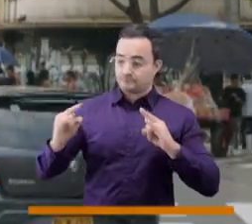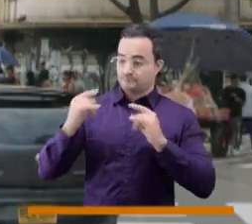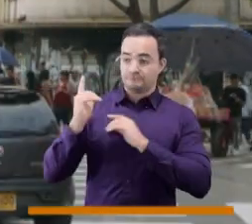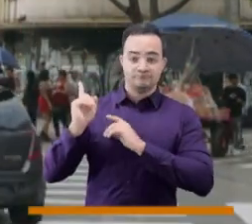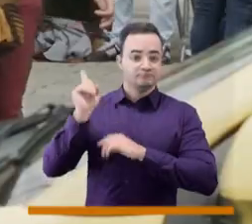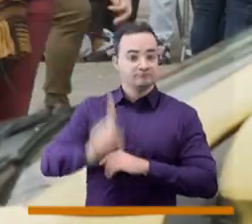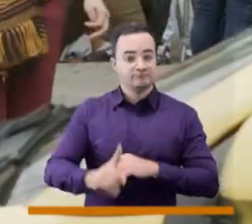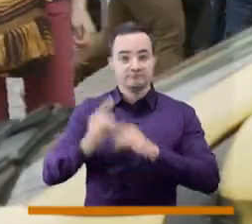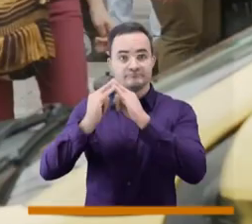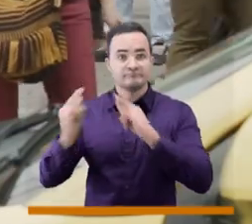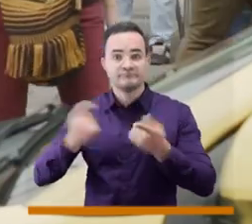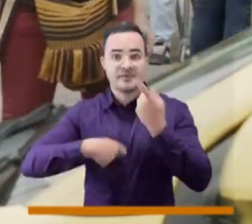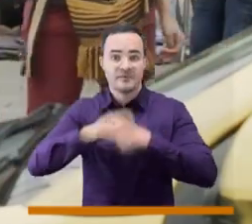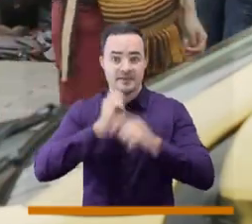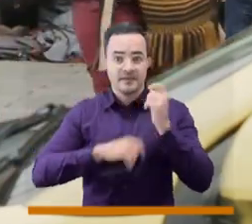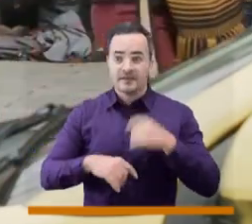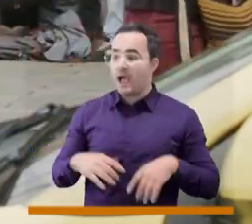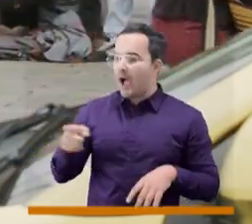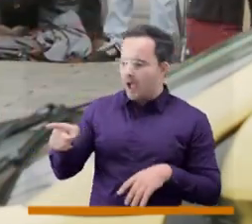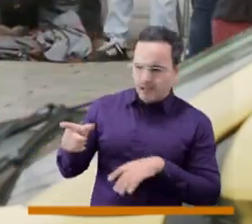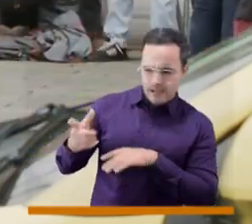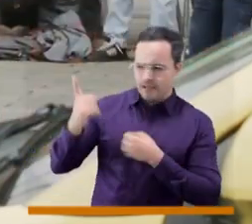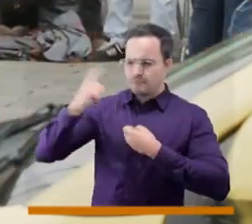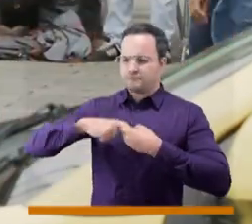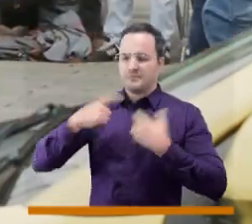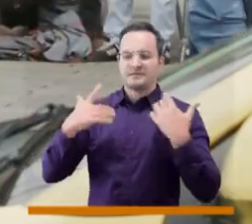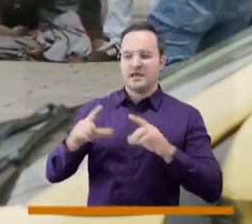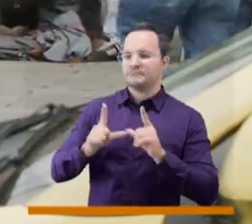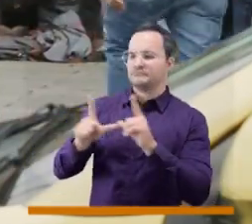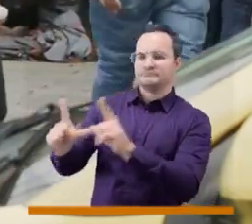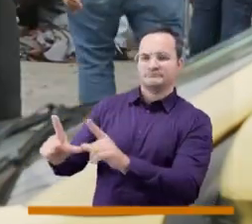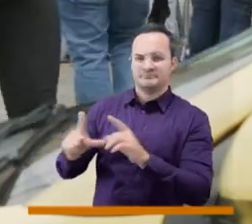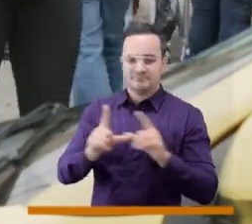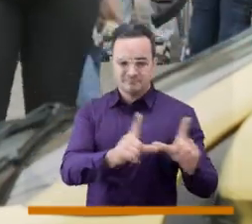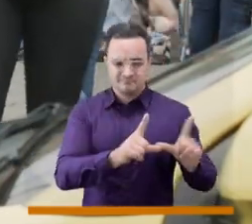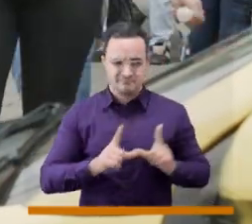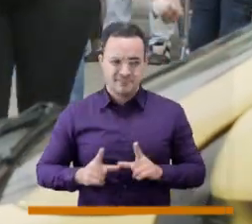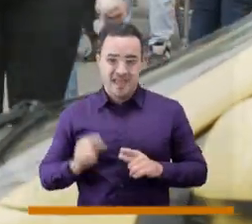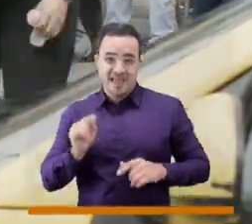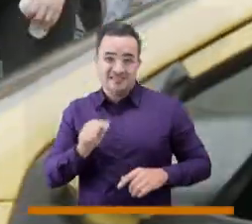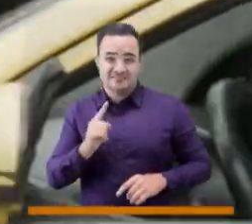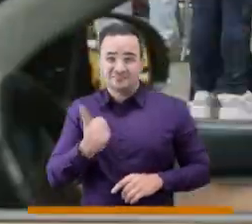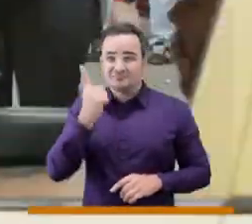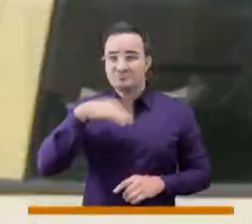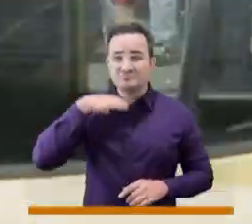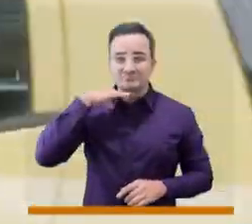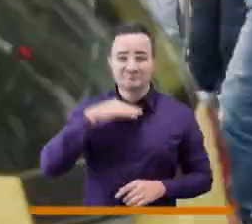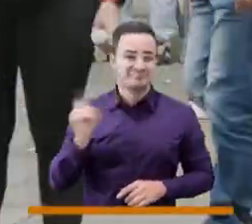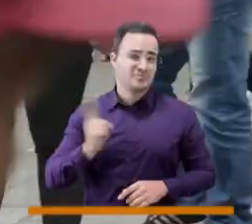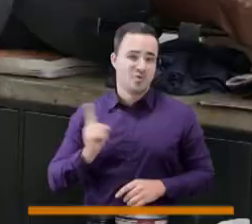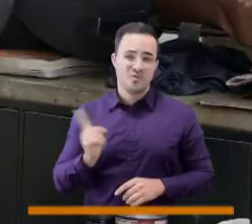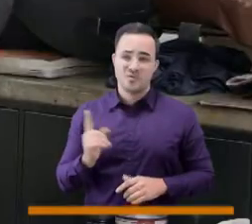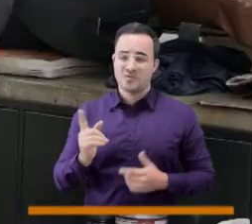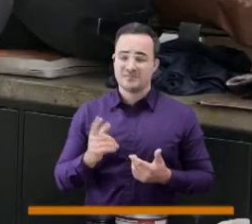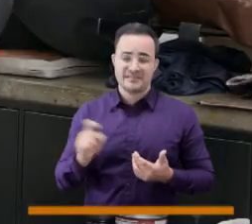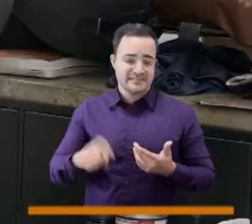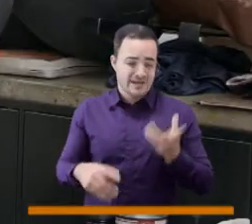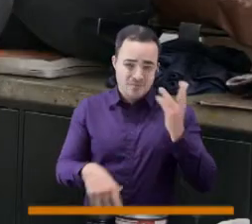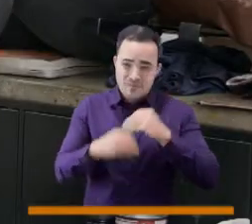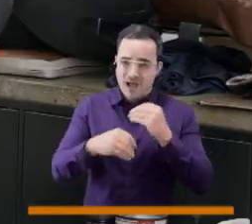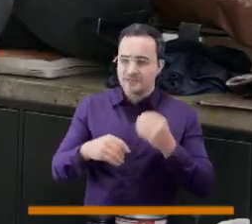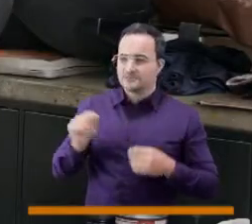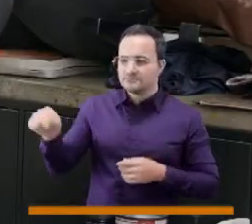cuantos venteros, también es apoyar estas nuevas iniciativas, porque es una nueva ciudadanía que pide ser escuchada. Y yo creo que si bien